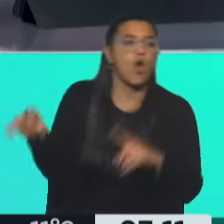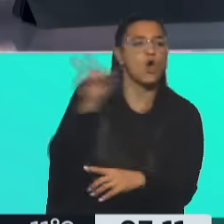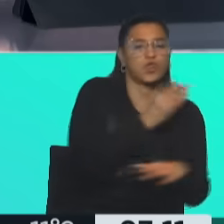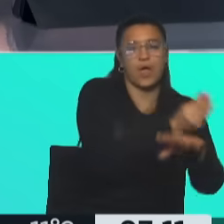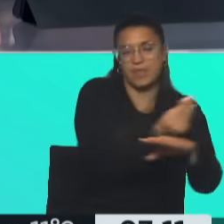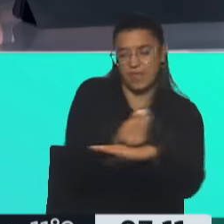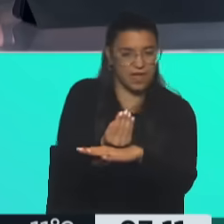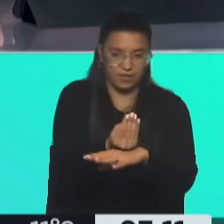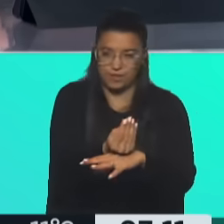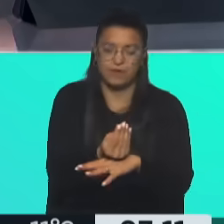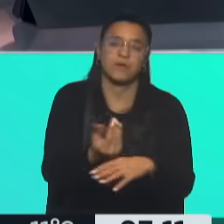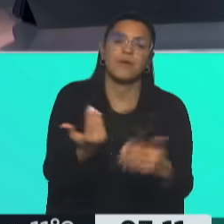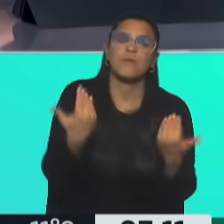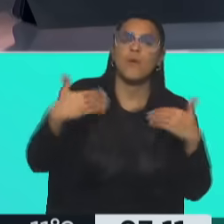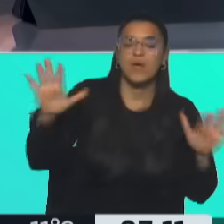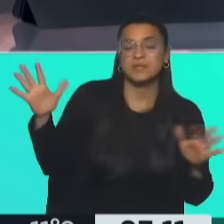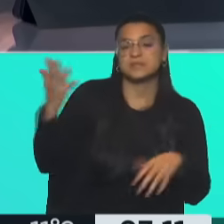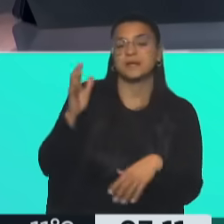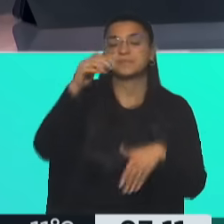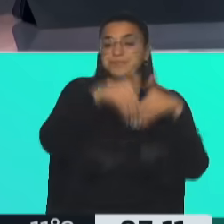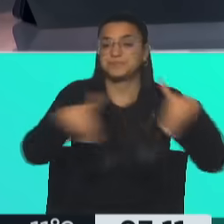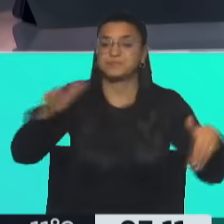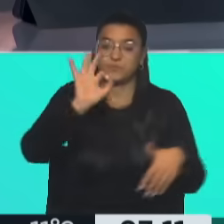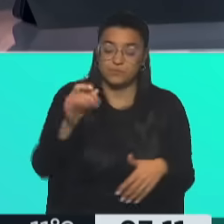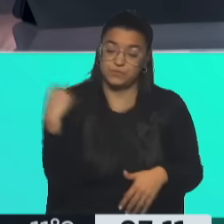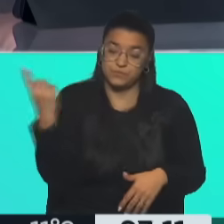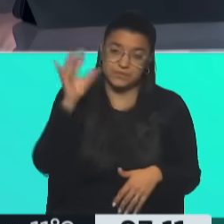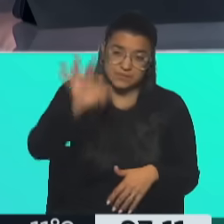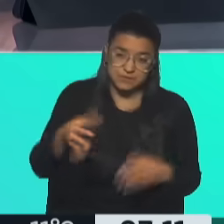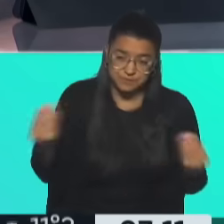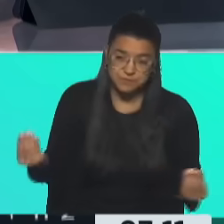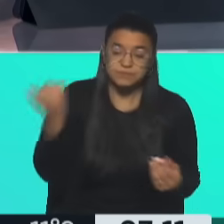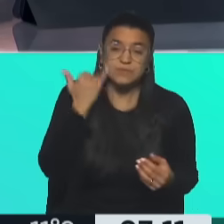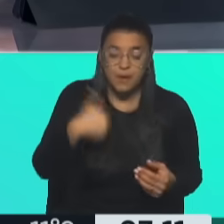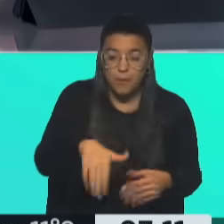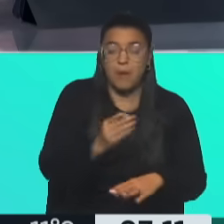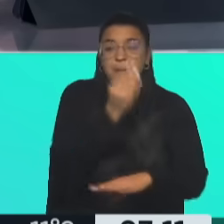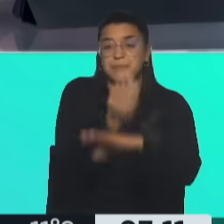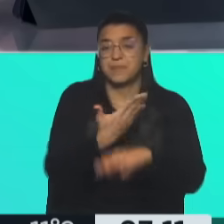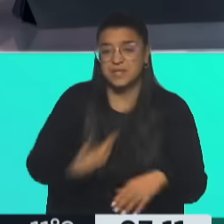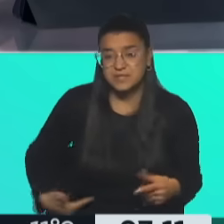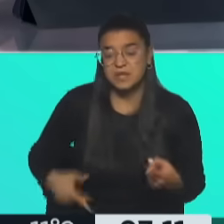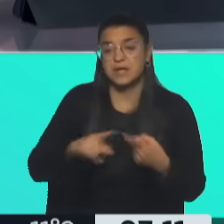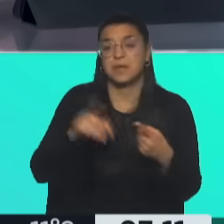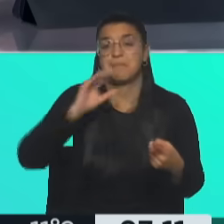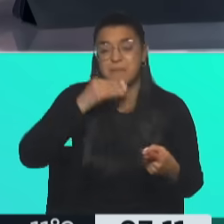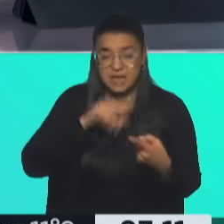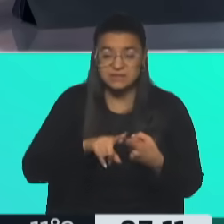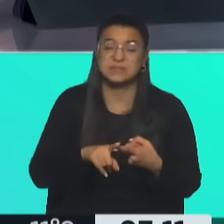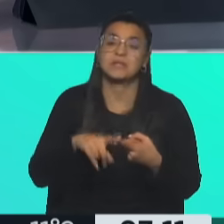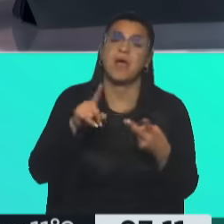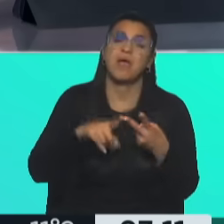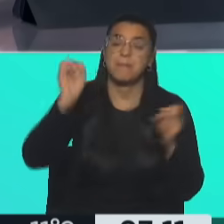de los que pueden En todo caso llegar a las elecciones de octubre sabemos que serán ya a presidente Sergio massa